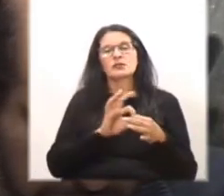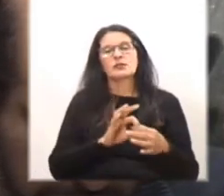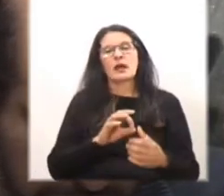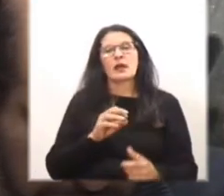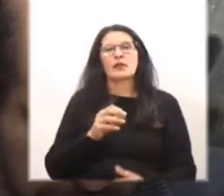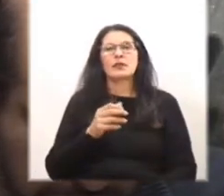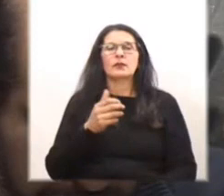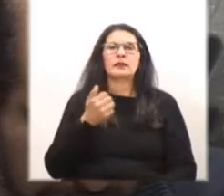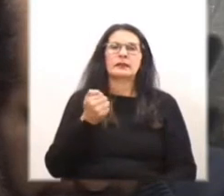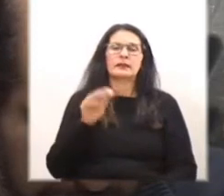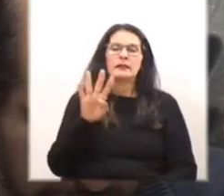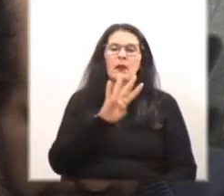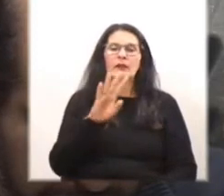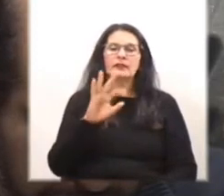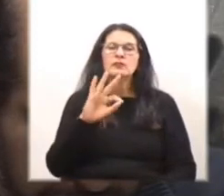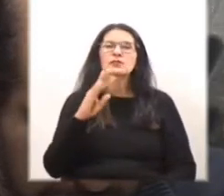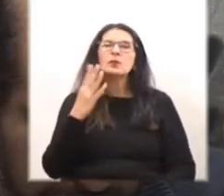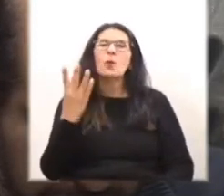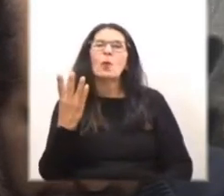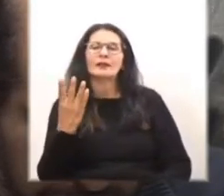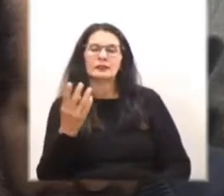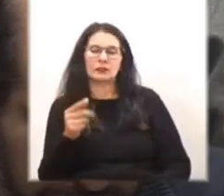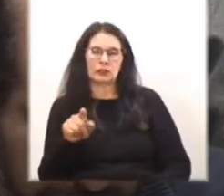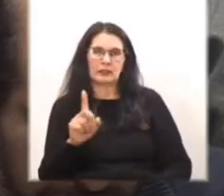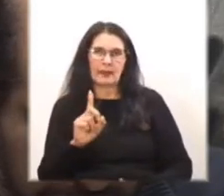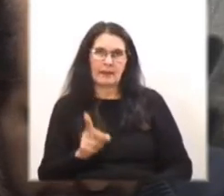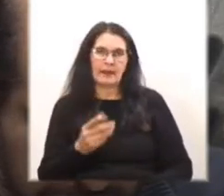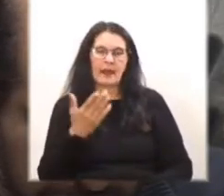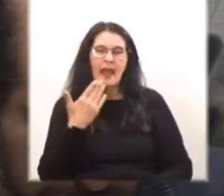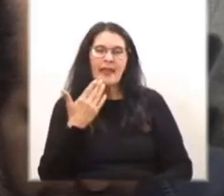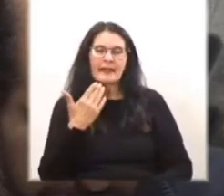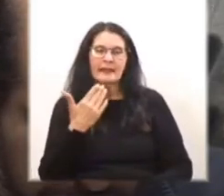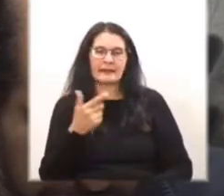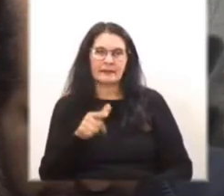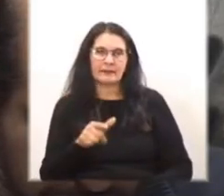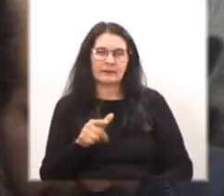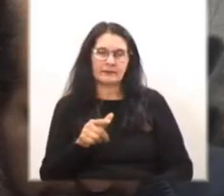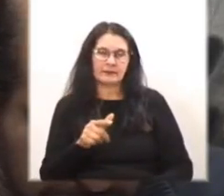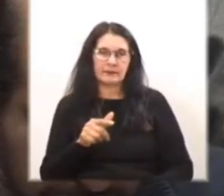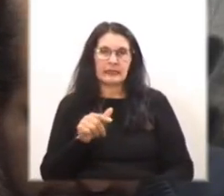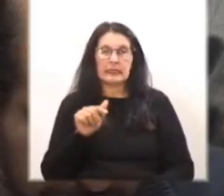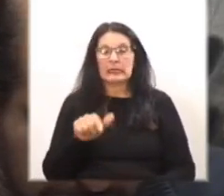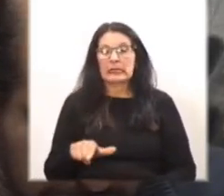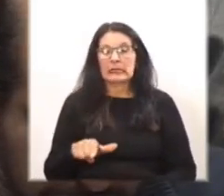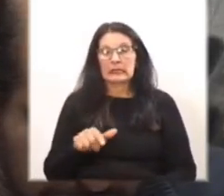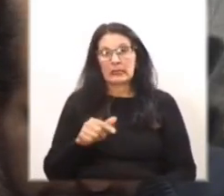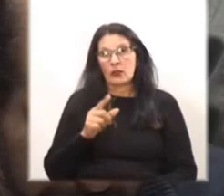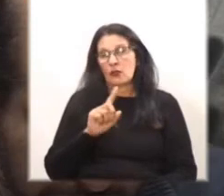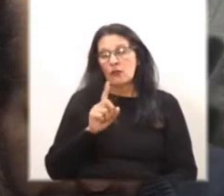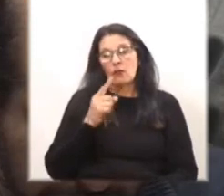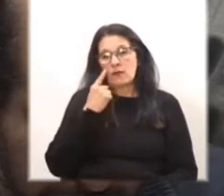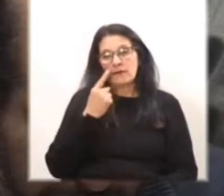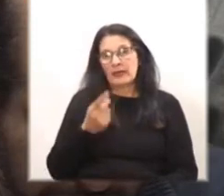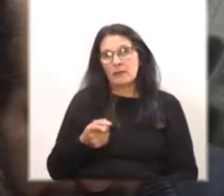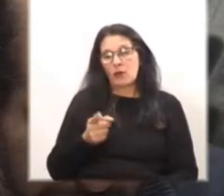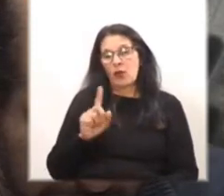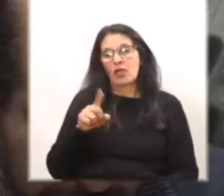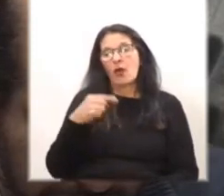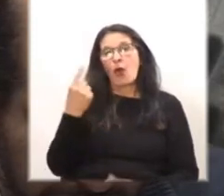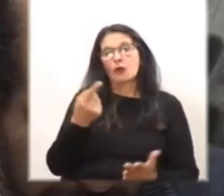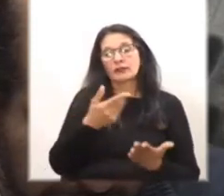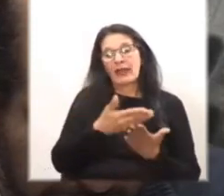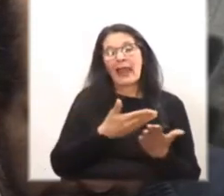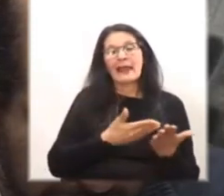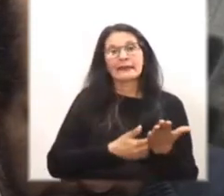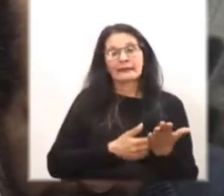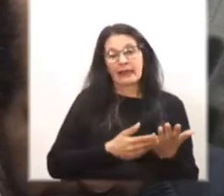lista 404 de Aire Fresco del Partido Nacional. No veremos dirigentes de otras listas del Partido